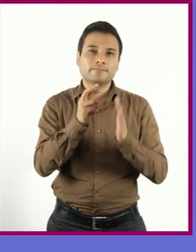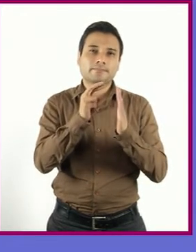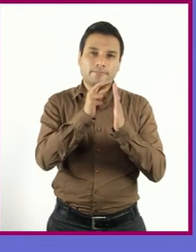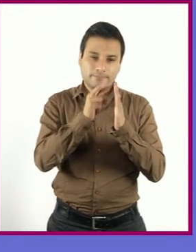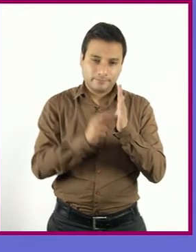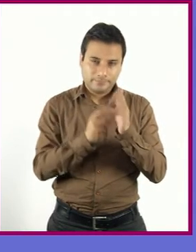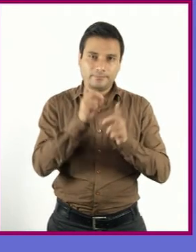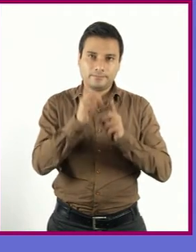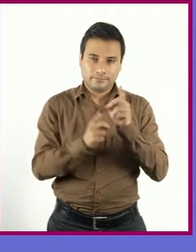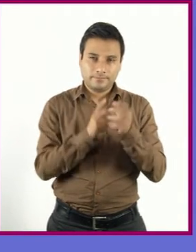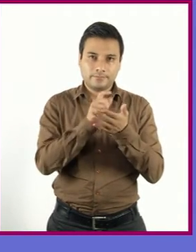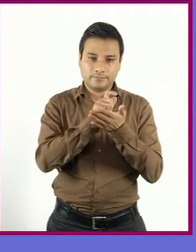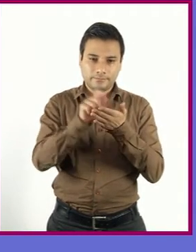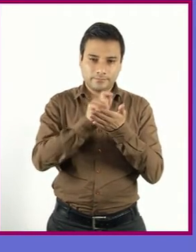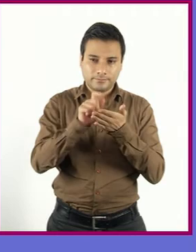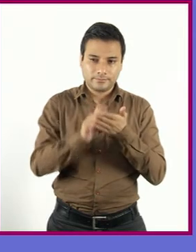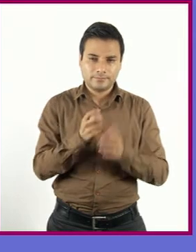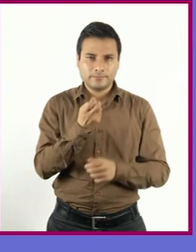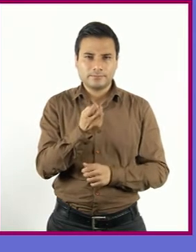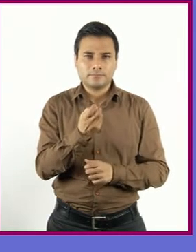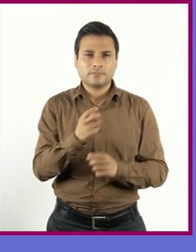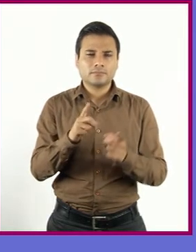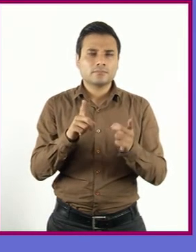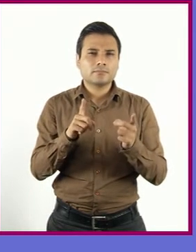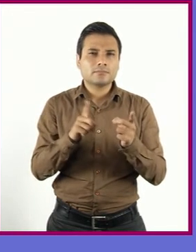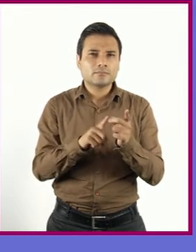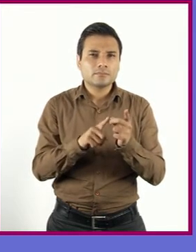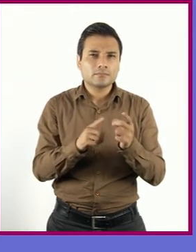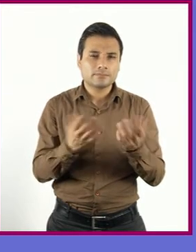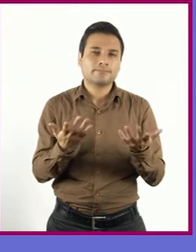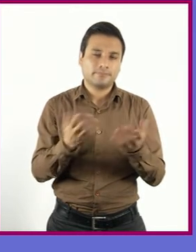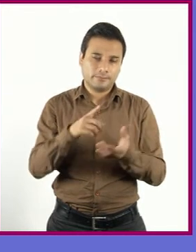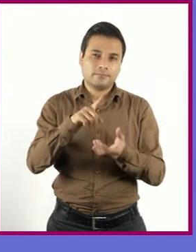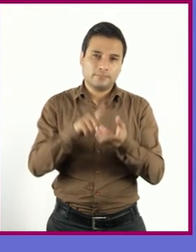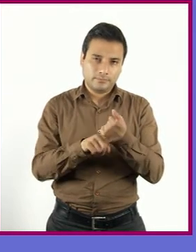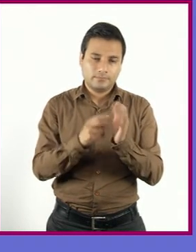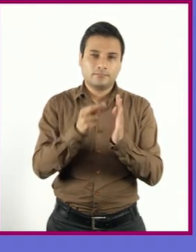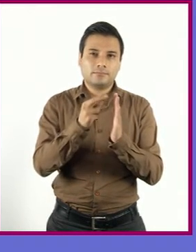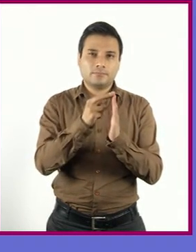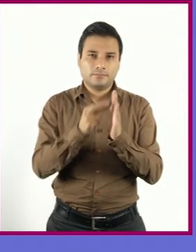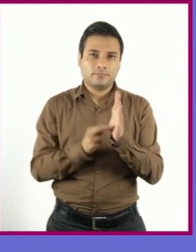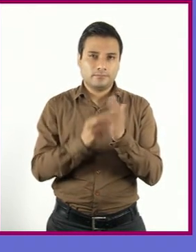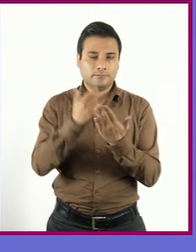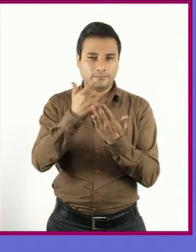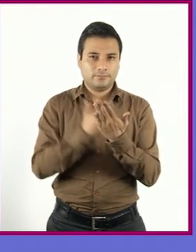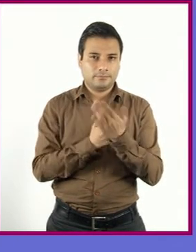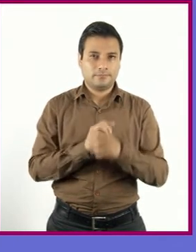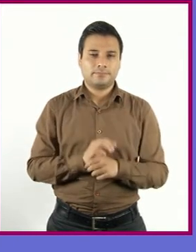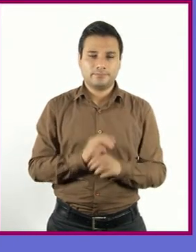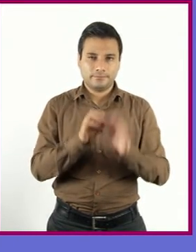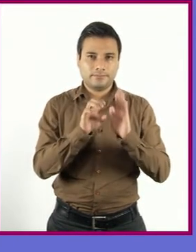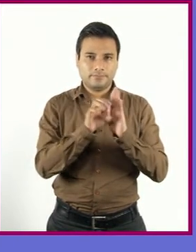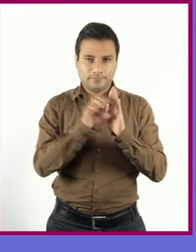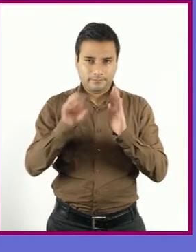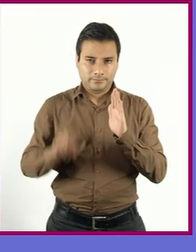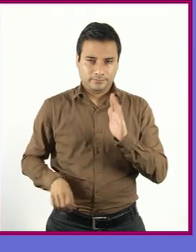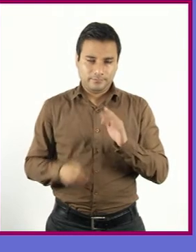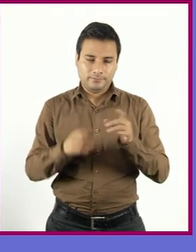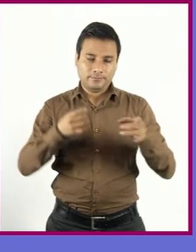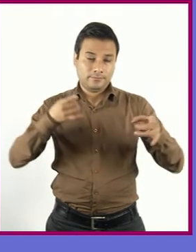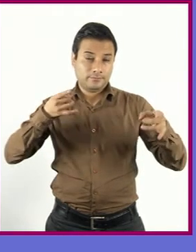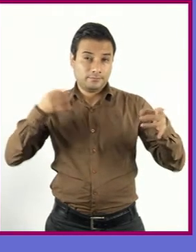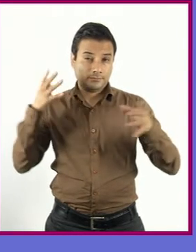reglas deportivas generalmente se encuentran en reglamentos. En el caso de tiro con arco, las